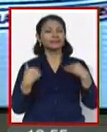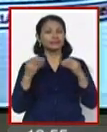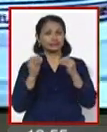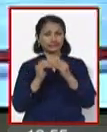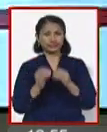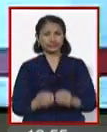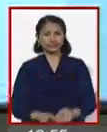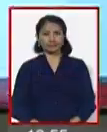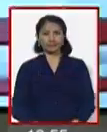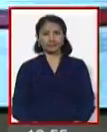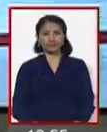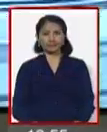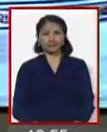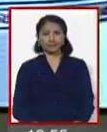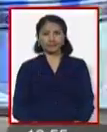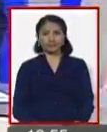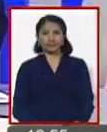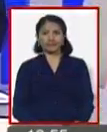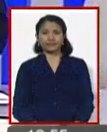más.